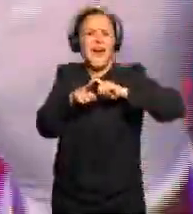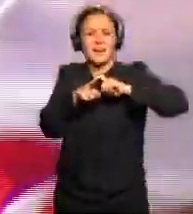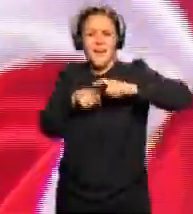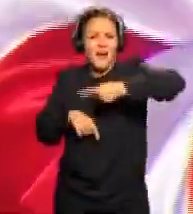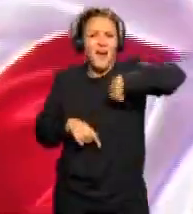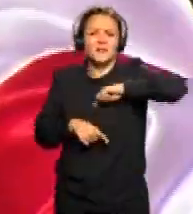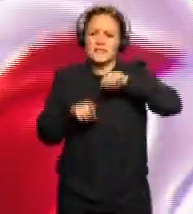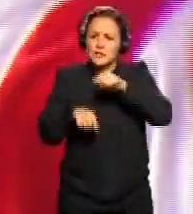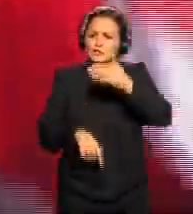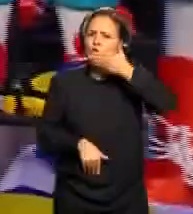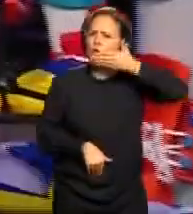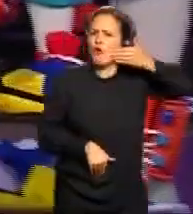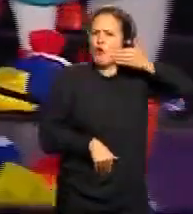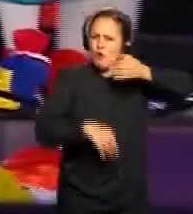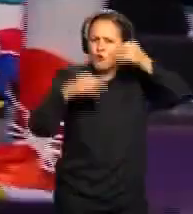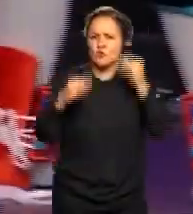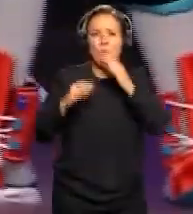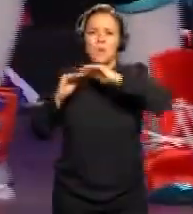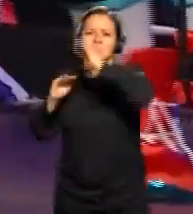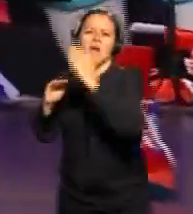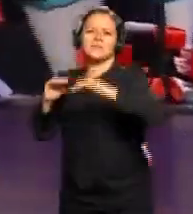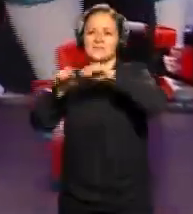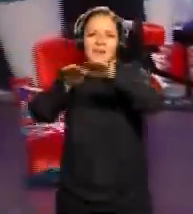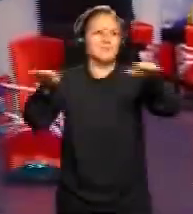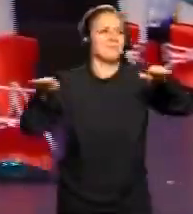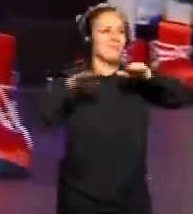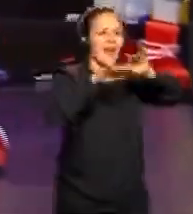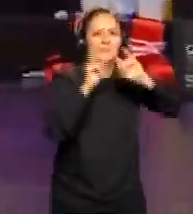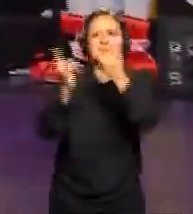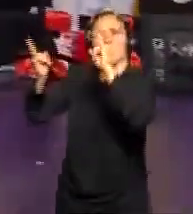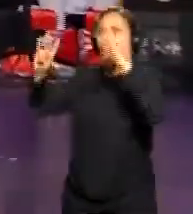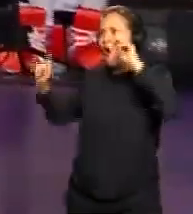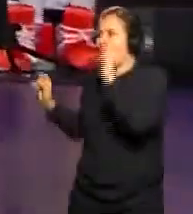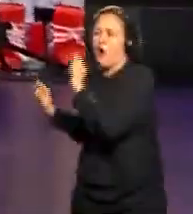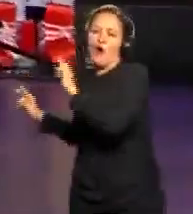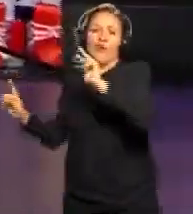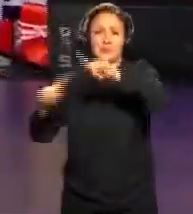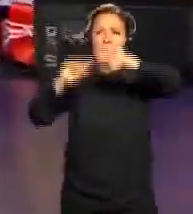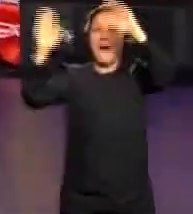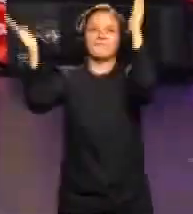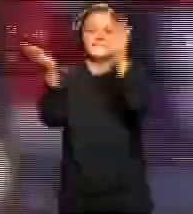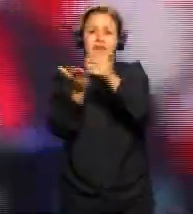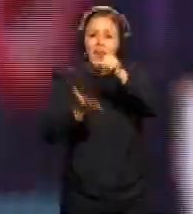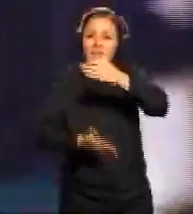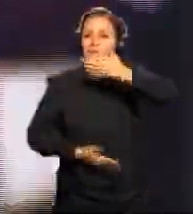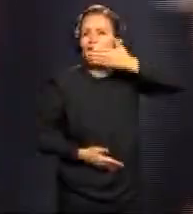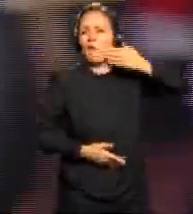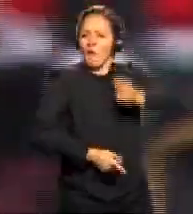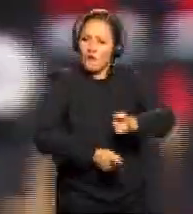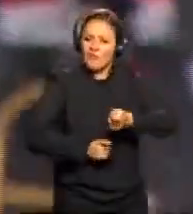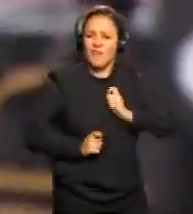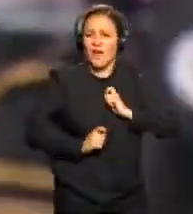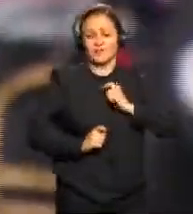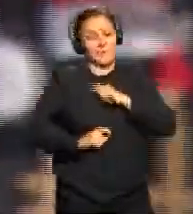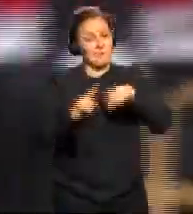nuestro orgullo, nuestros paisajes, nuestras playas, nuestros montes. Nuestros barrancos,